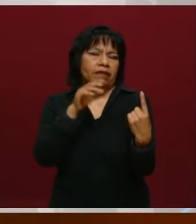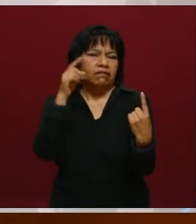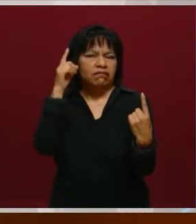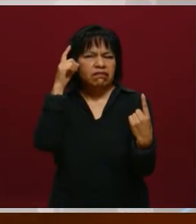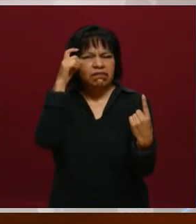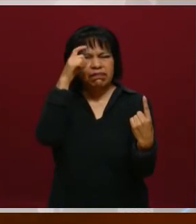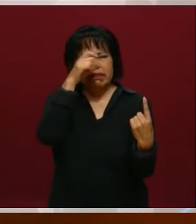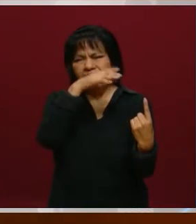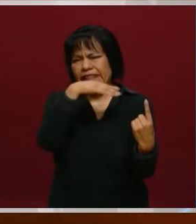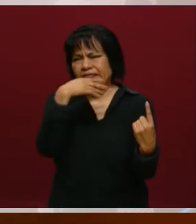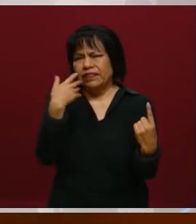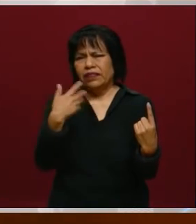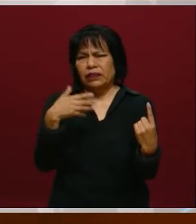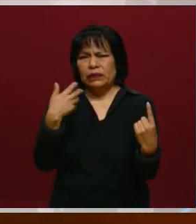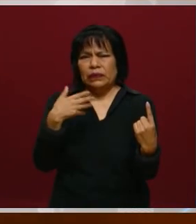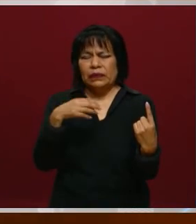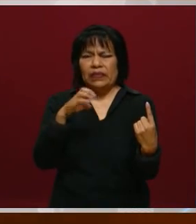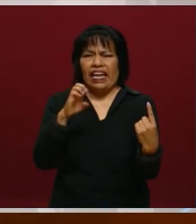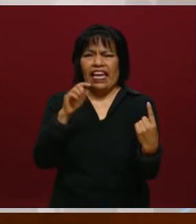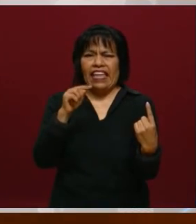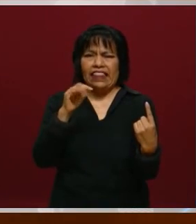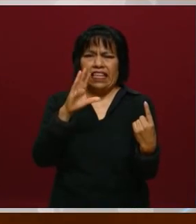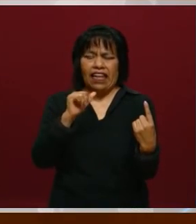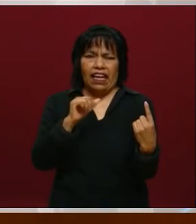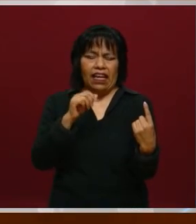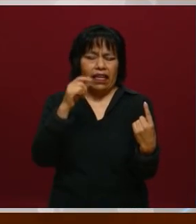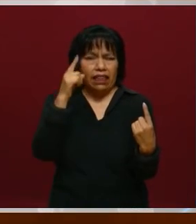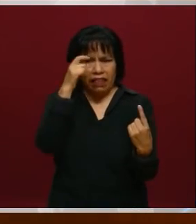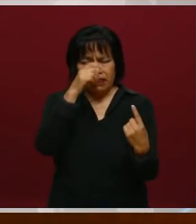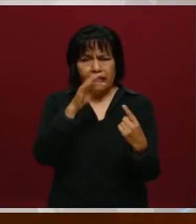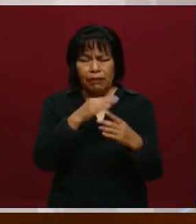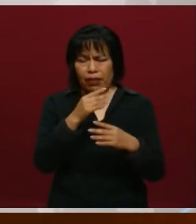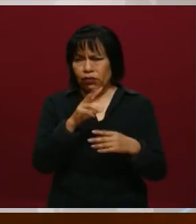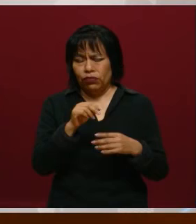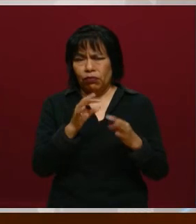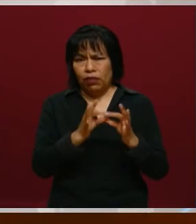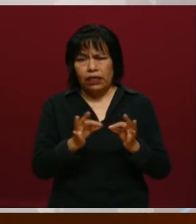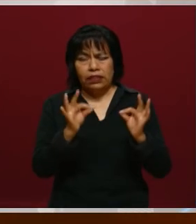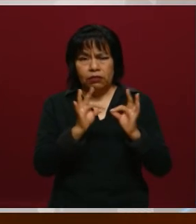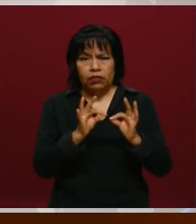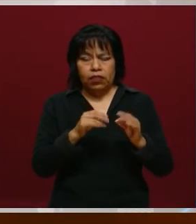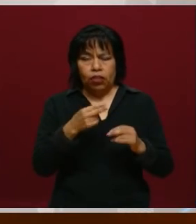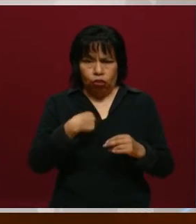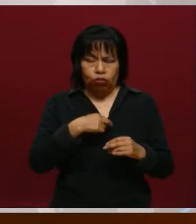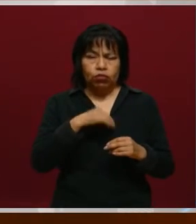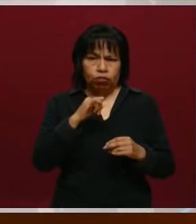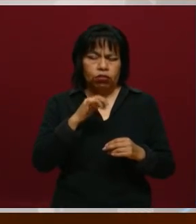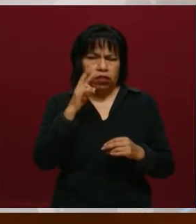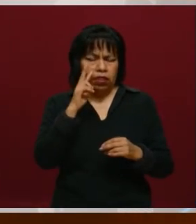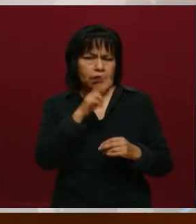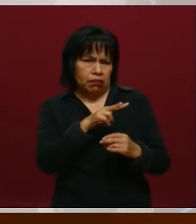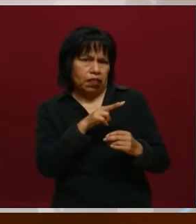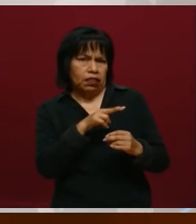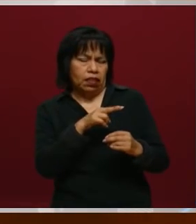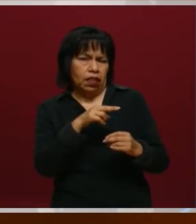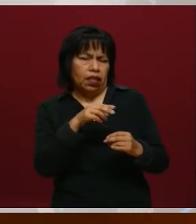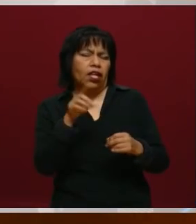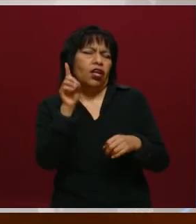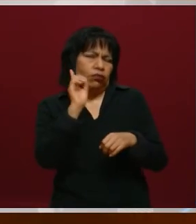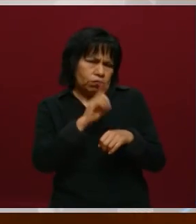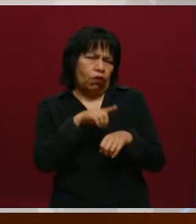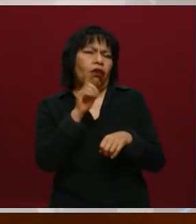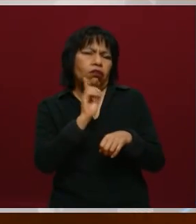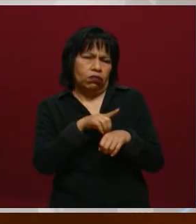dilemas o situaciones éticas pero no porque ya hayan sido importantes no sean nosotros y nos tenemos que dar cuenta que en la vida diaria